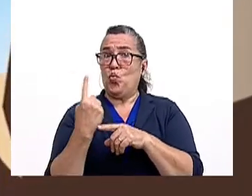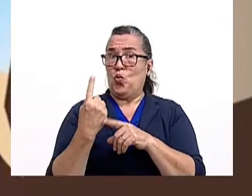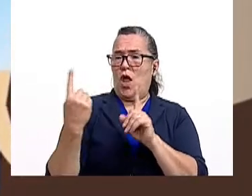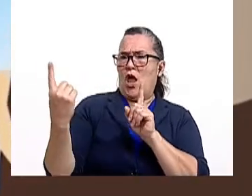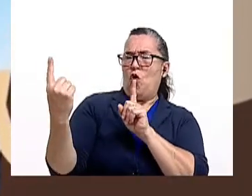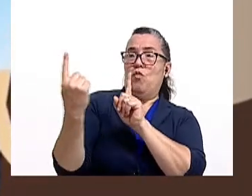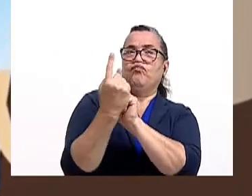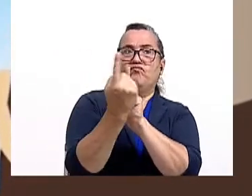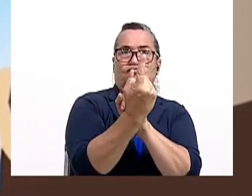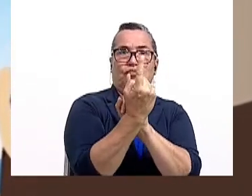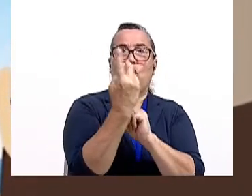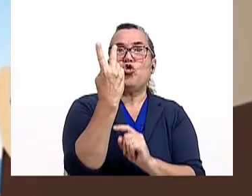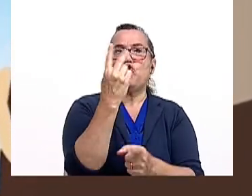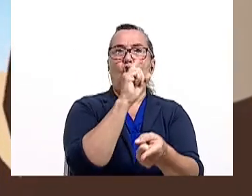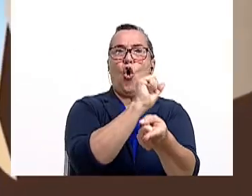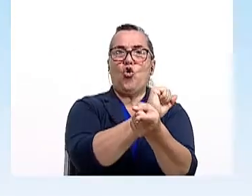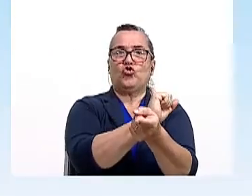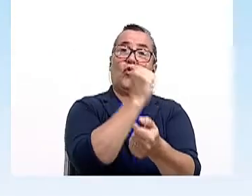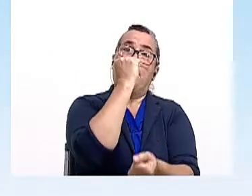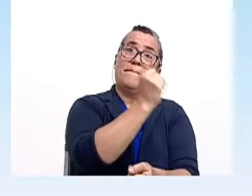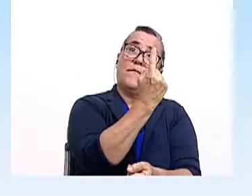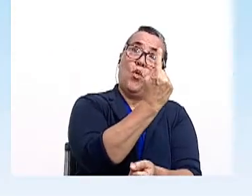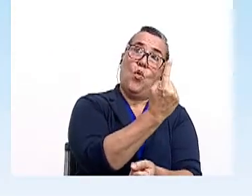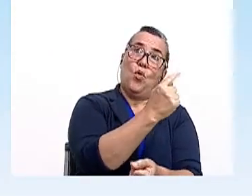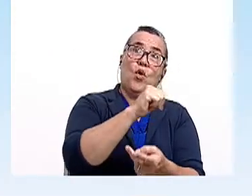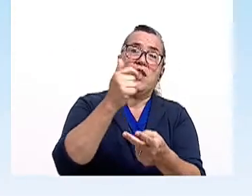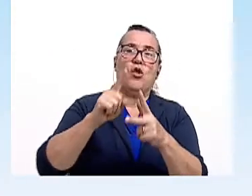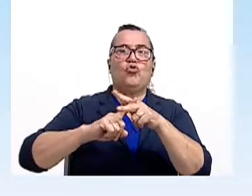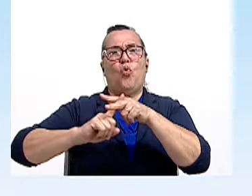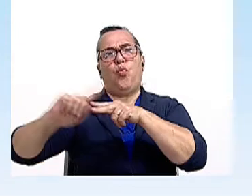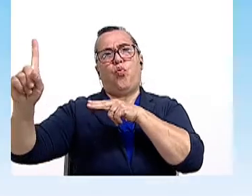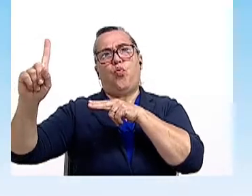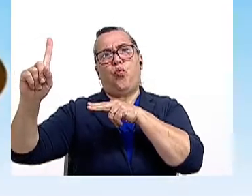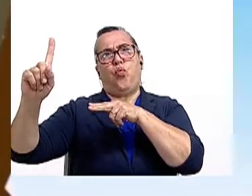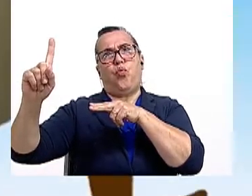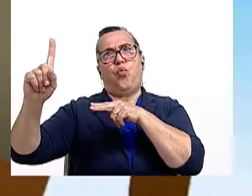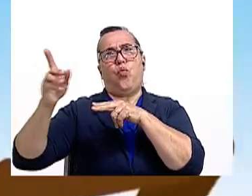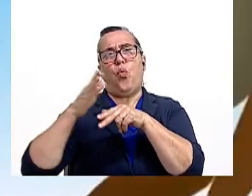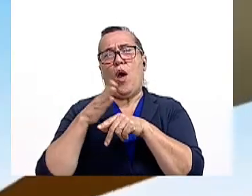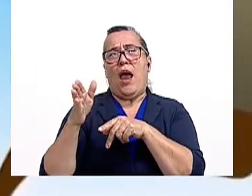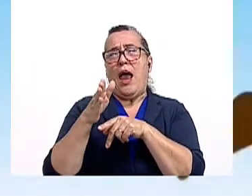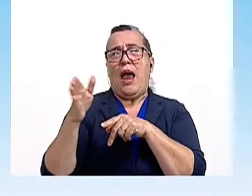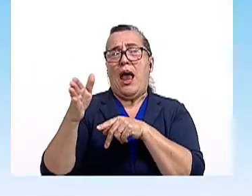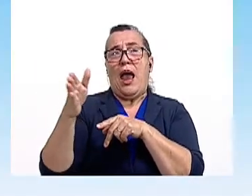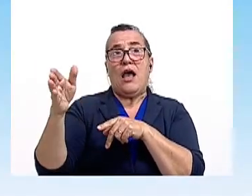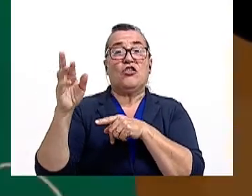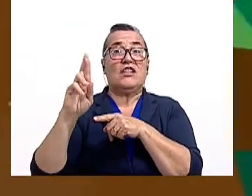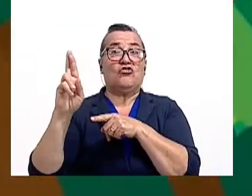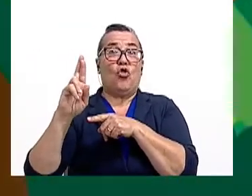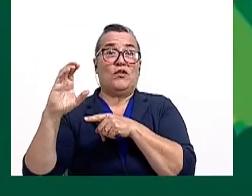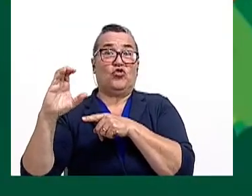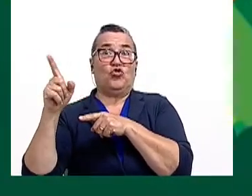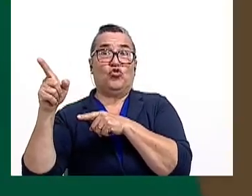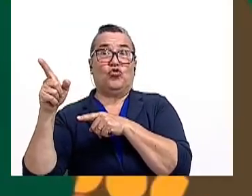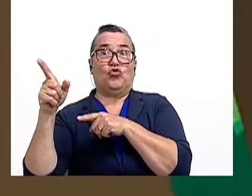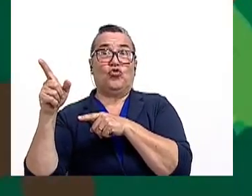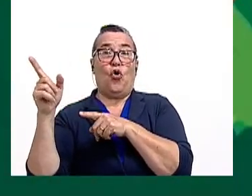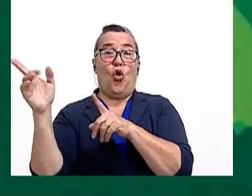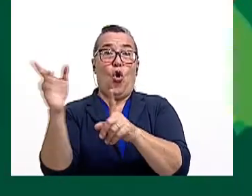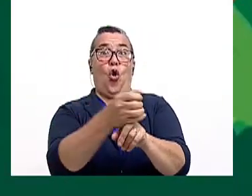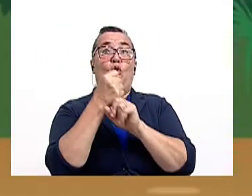2 prisioneros. Matan a uno y el otro sale huyendo hacia la dirección en que está Robinson Crusoe. Robinson Crusoe lo